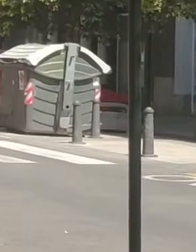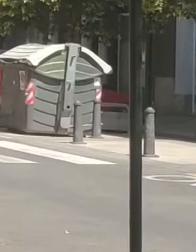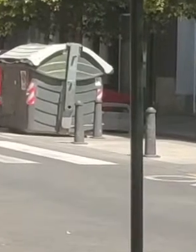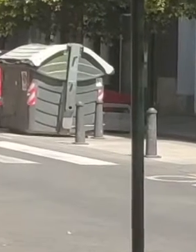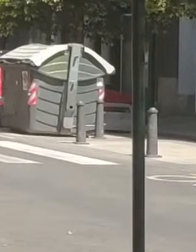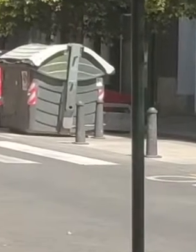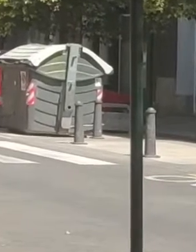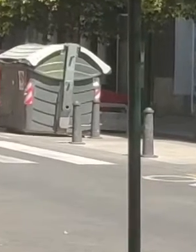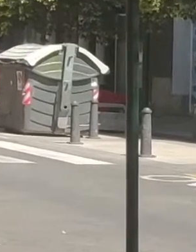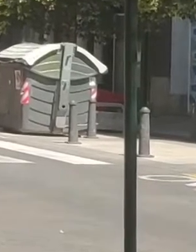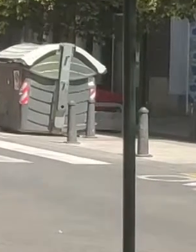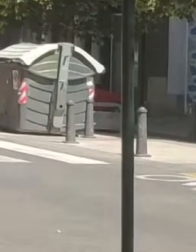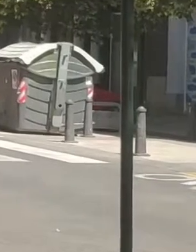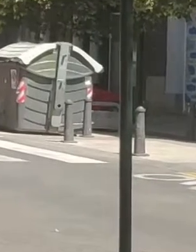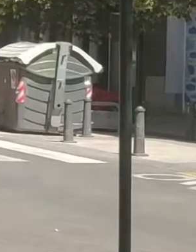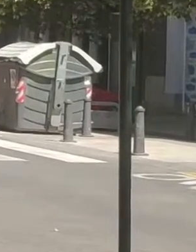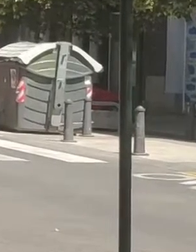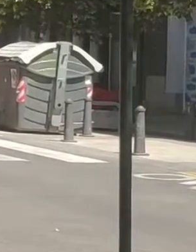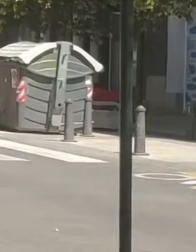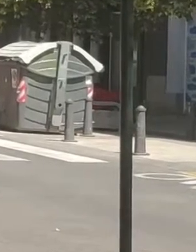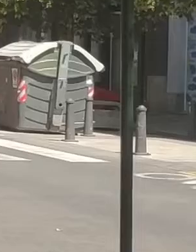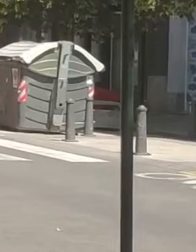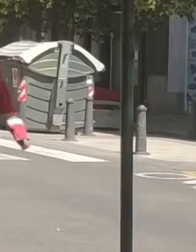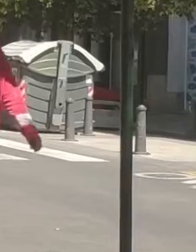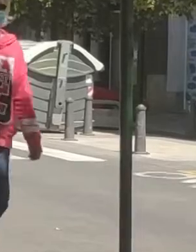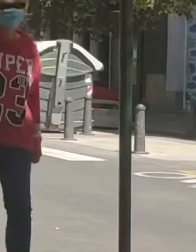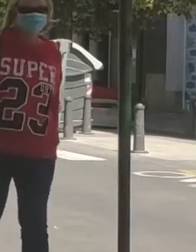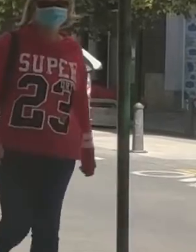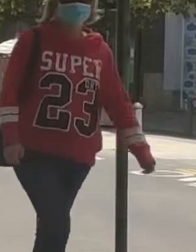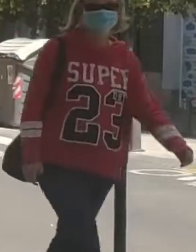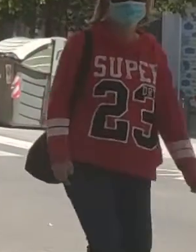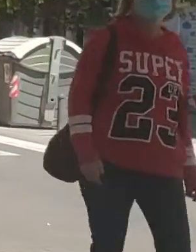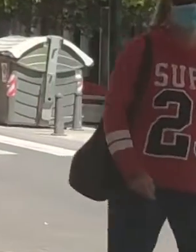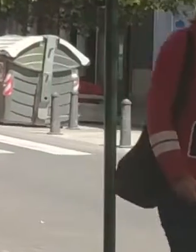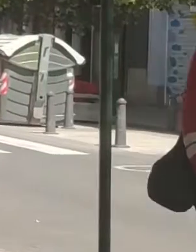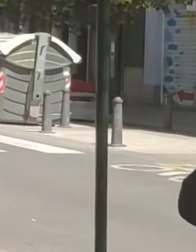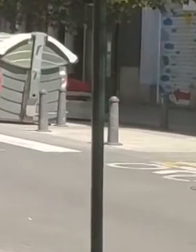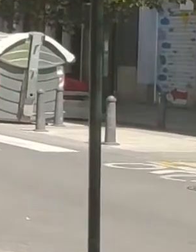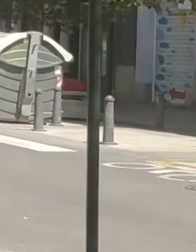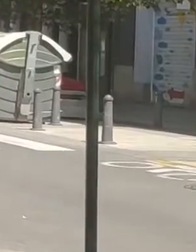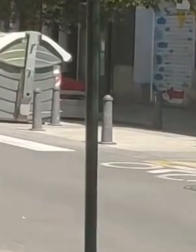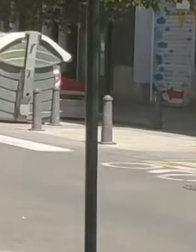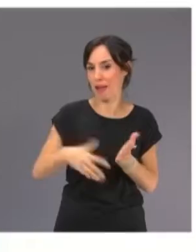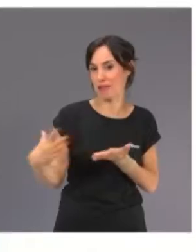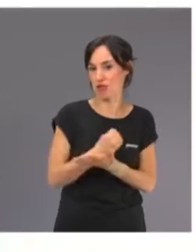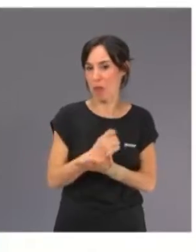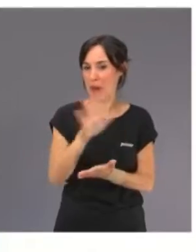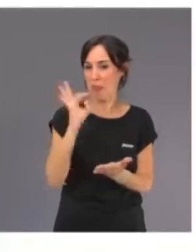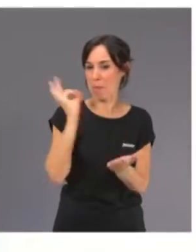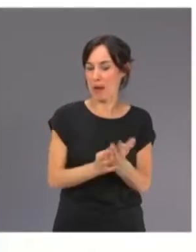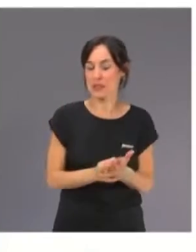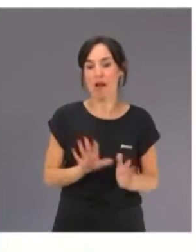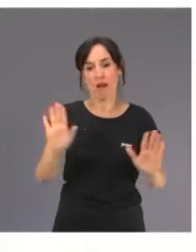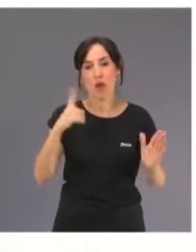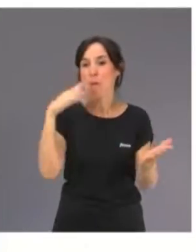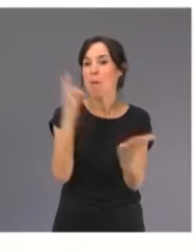1 del pla per a la transició a la nova normalitat. Primero de todo, aquí nadie ha estigmatizado a nadie. Yo creo que la mayoría